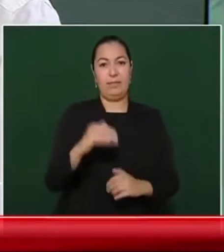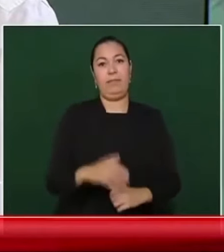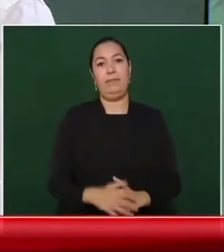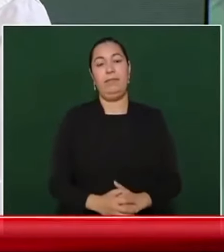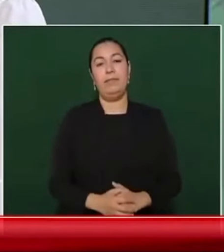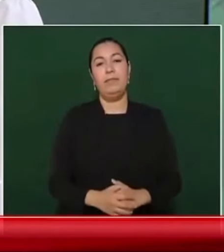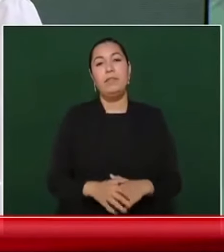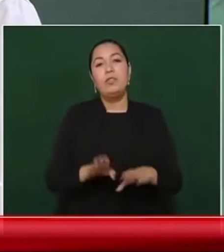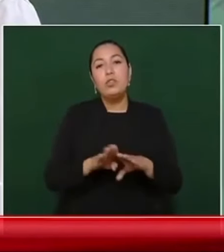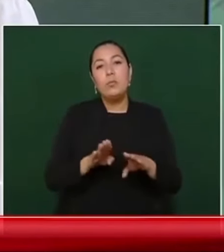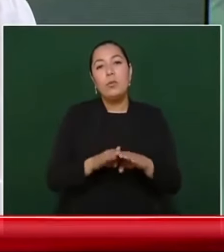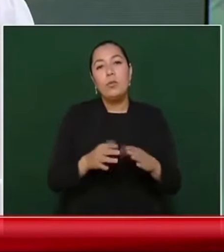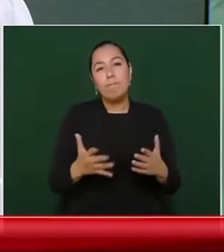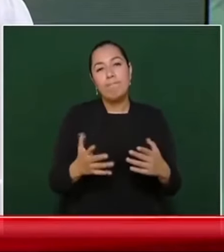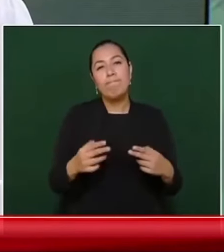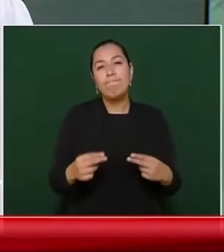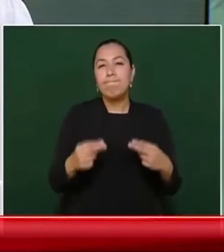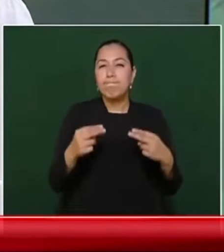comercio